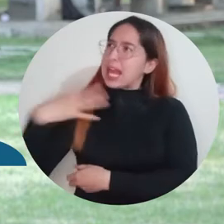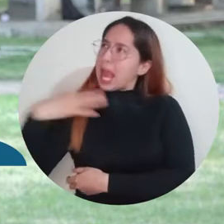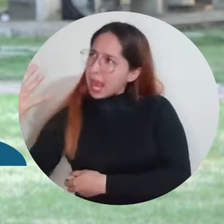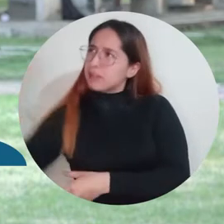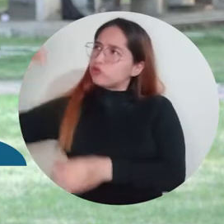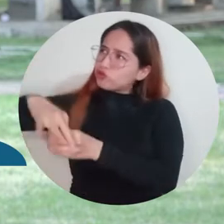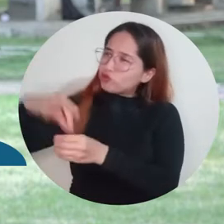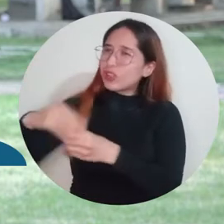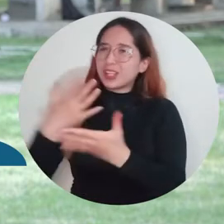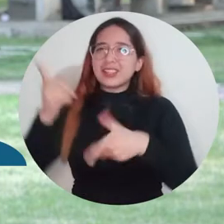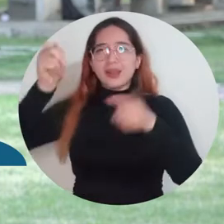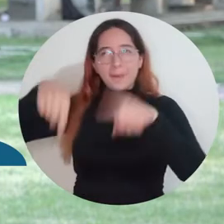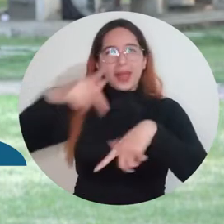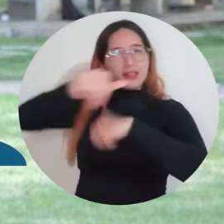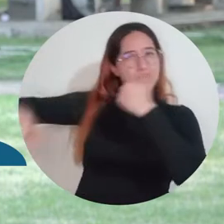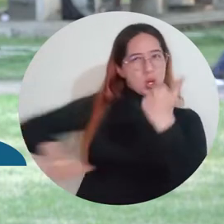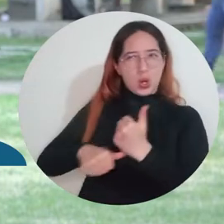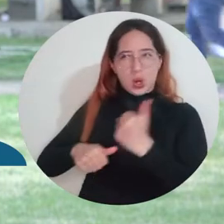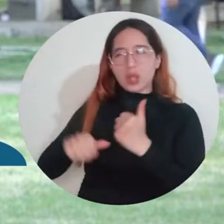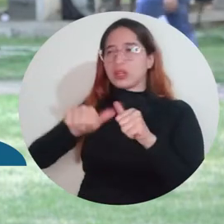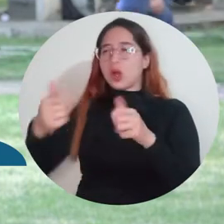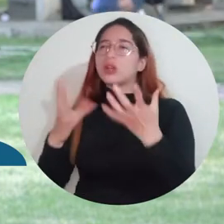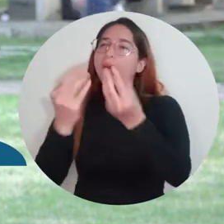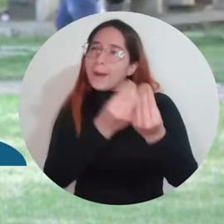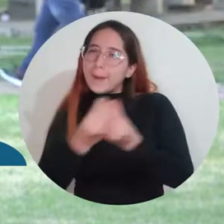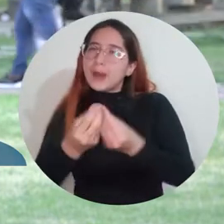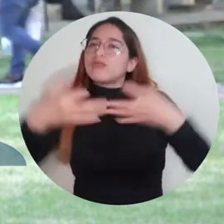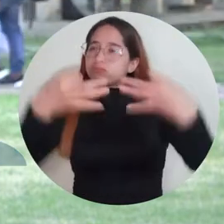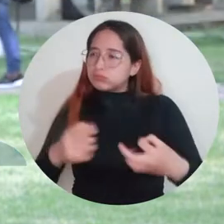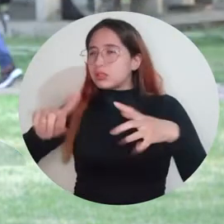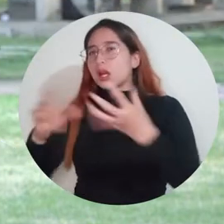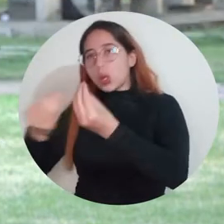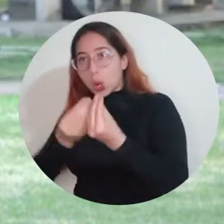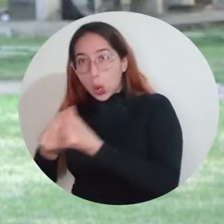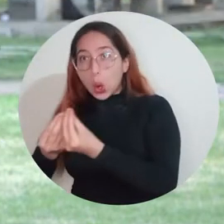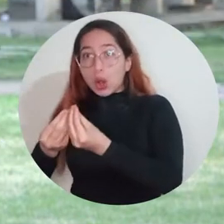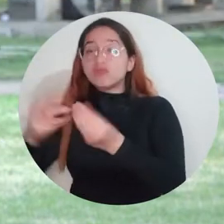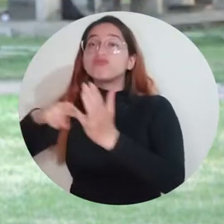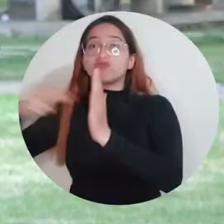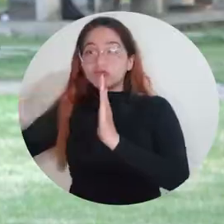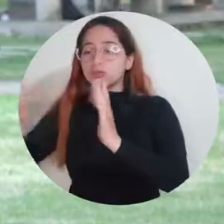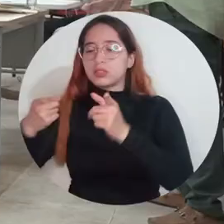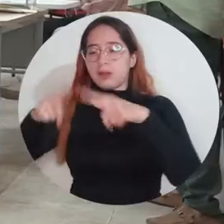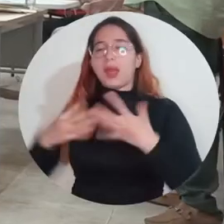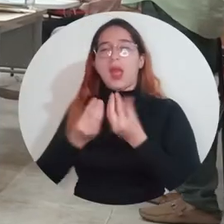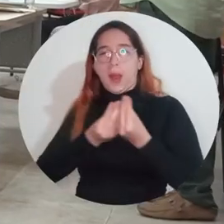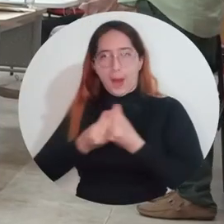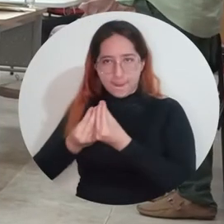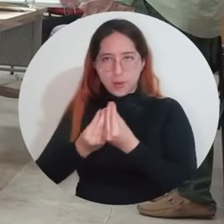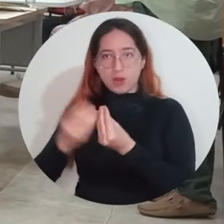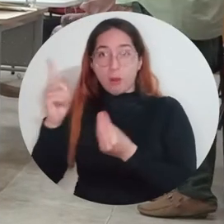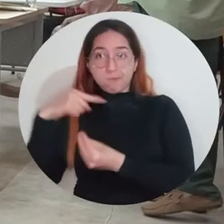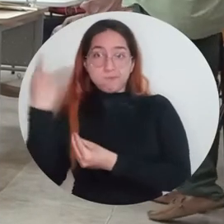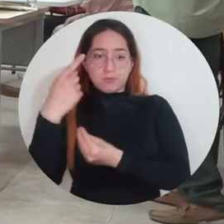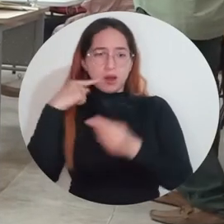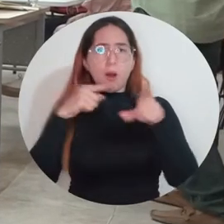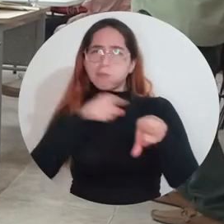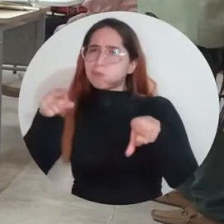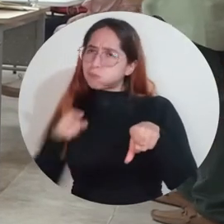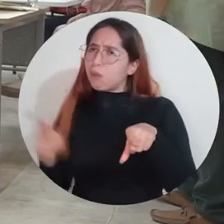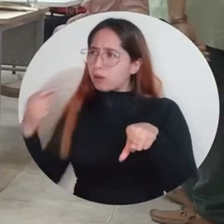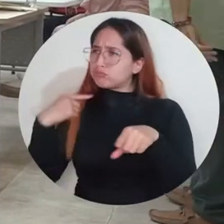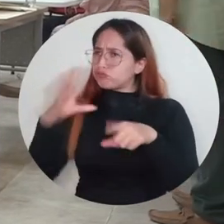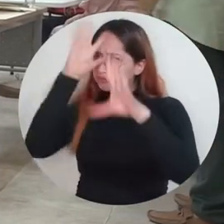los diferentes órganos previstos, así como parte del Comité de Garantía y miembros del Comité de Apoyo Tecnológico, el Comité de Apoyo General.